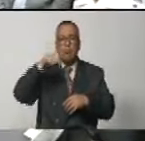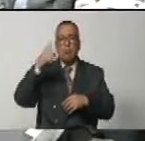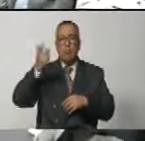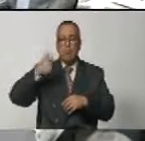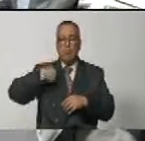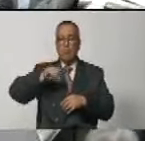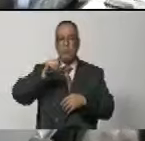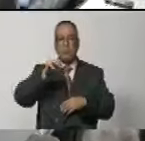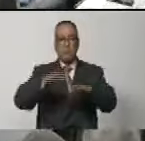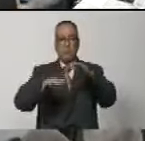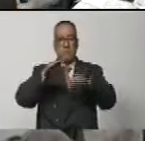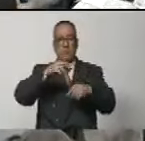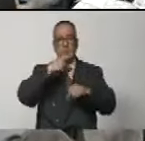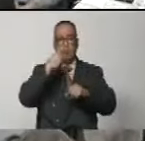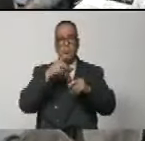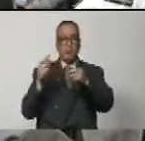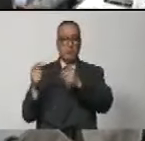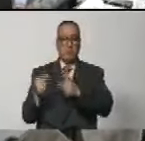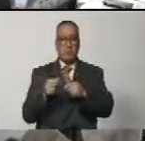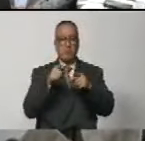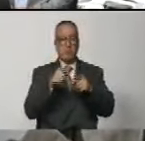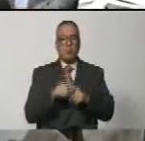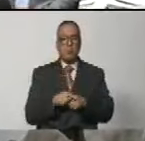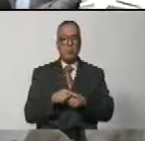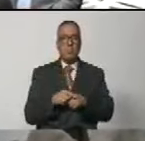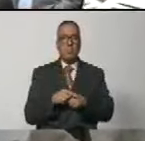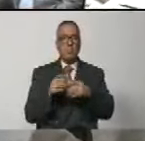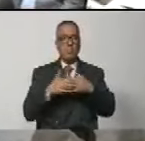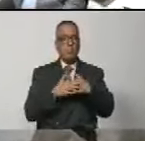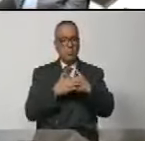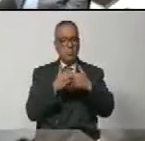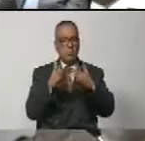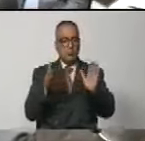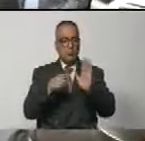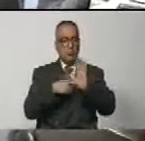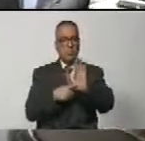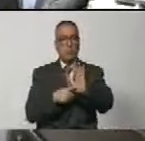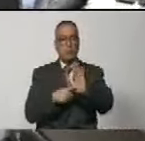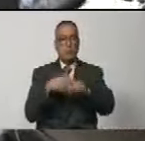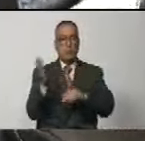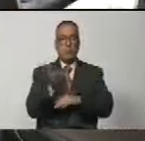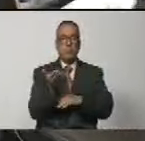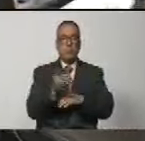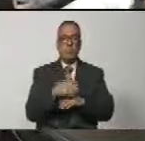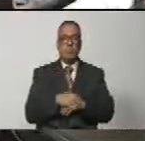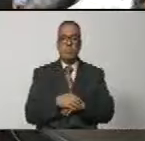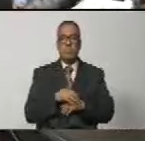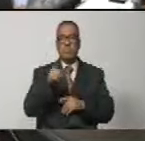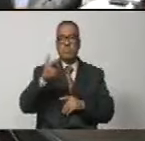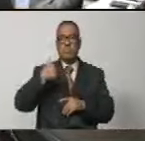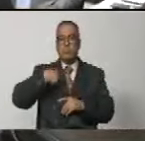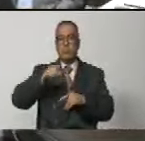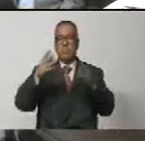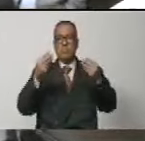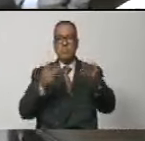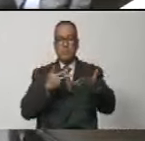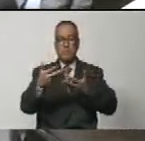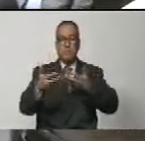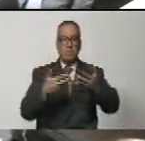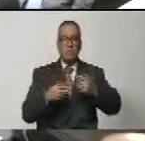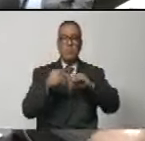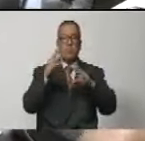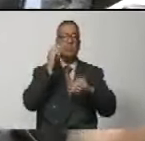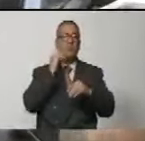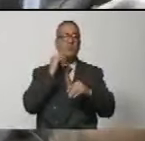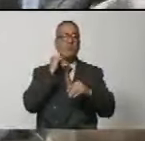de estabilidad política, económica, y que se abre paso frente a esas sanciones. Tenemos mucho que compartir en esta